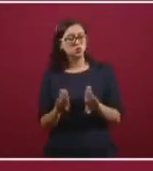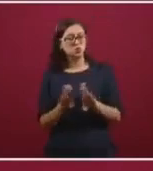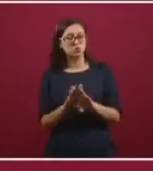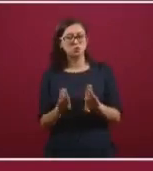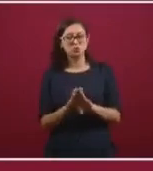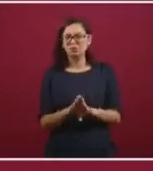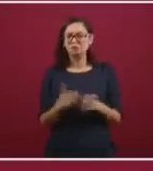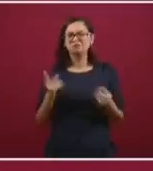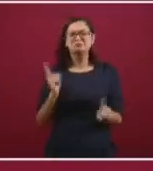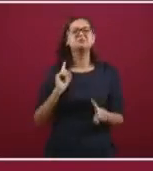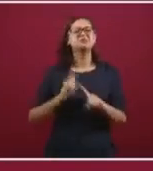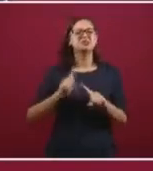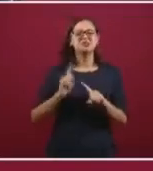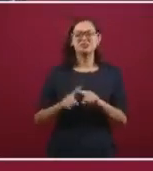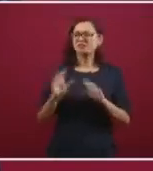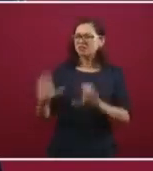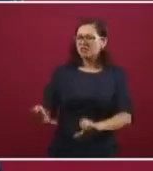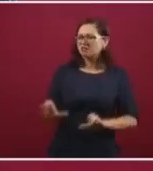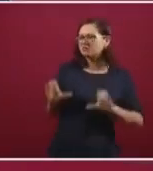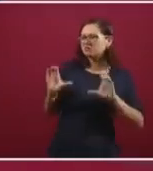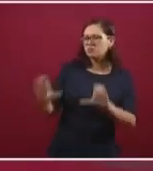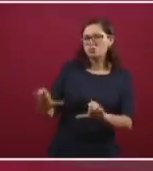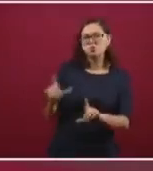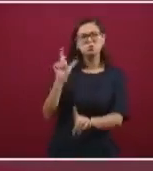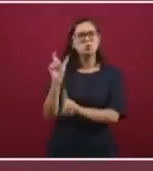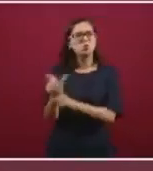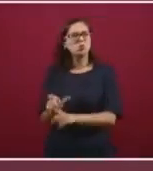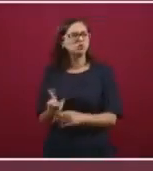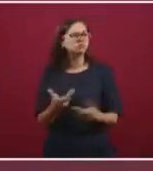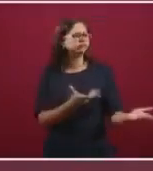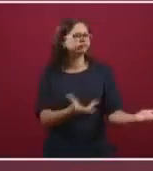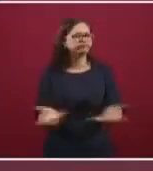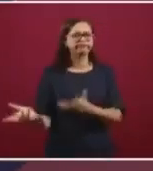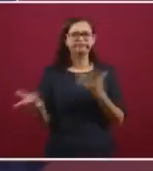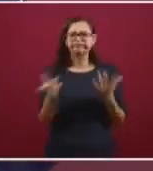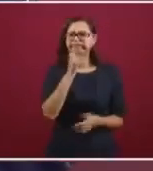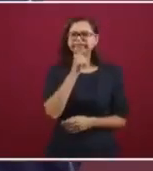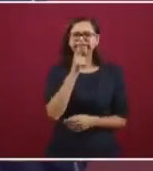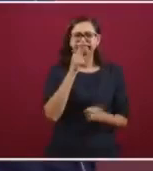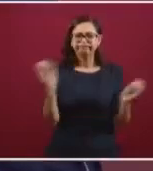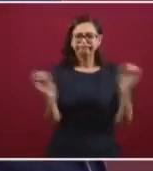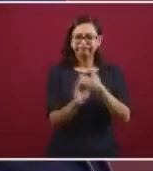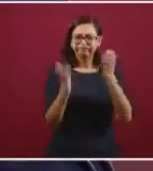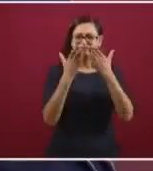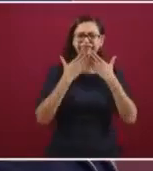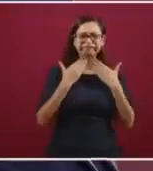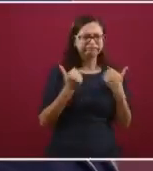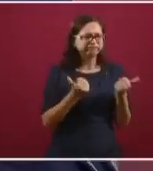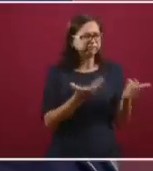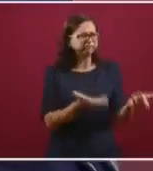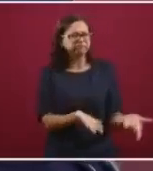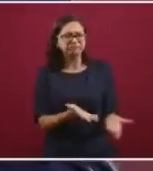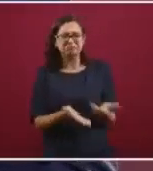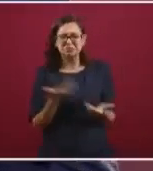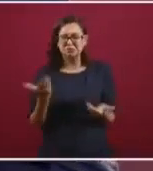¿quién protegía a los ciudadanos si no habían elementos para la seguridad pública?